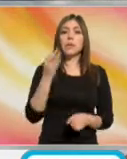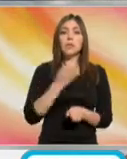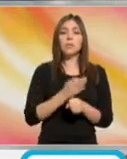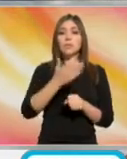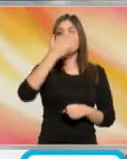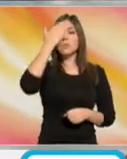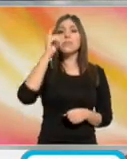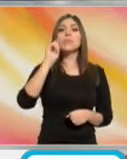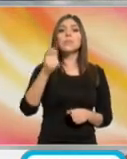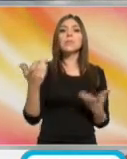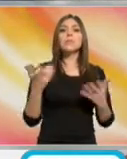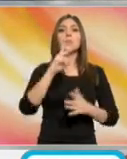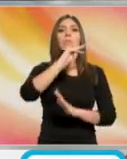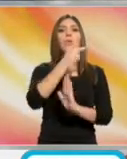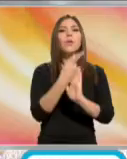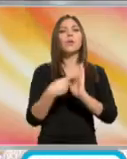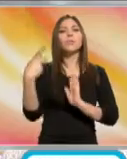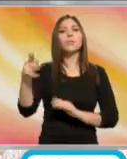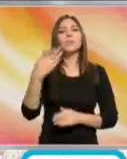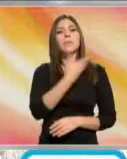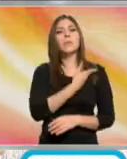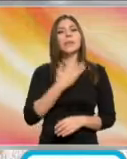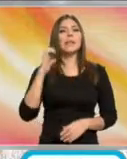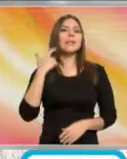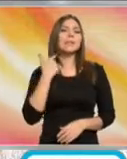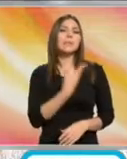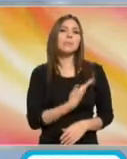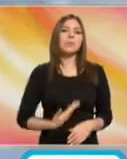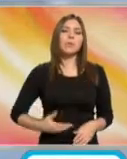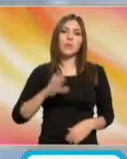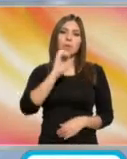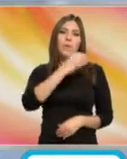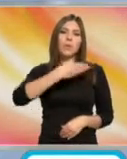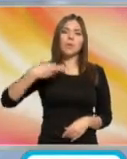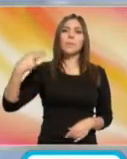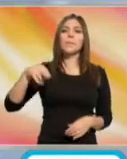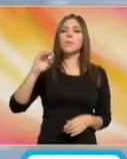sabemos qué va a hacer con Obamacare. Es el plan que traía, que lo iba a desmantelar.